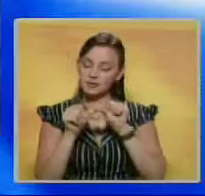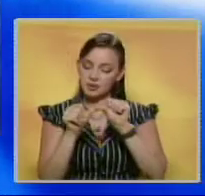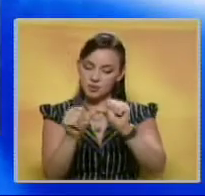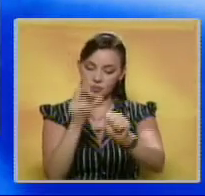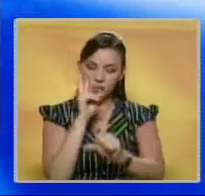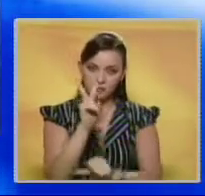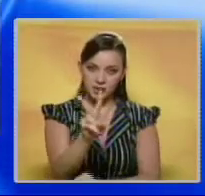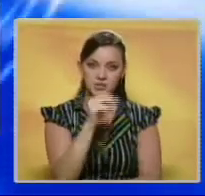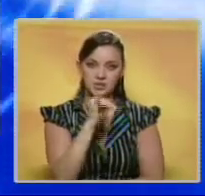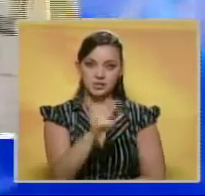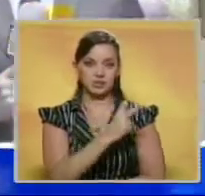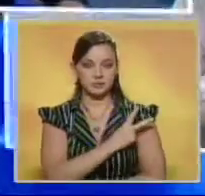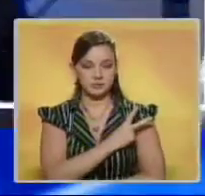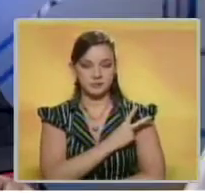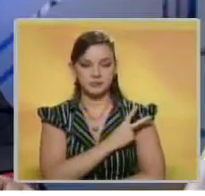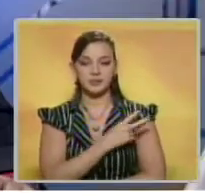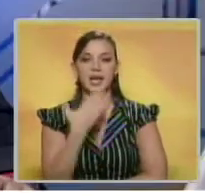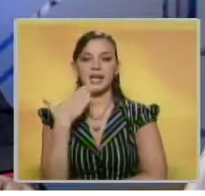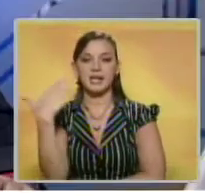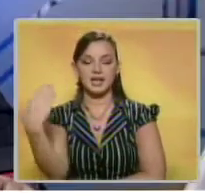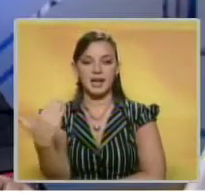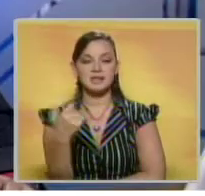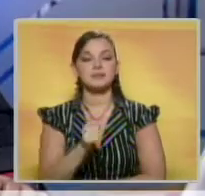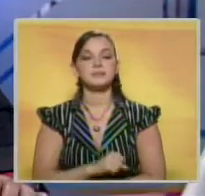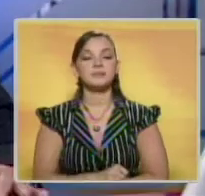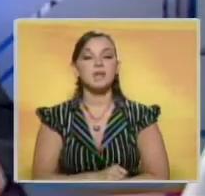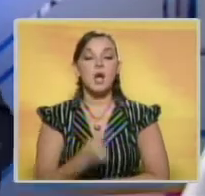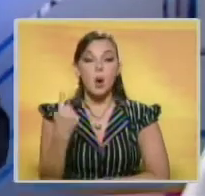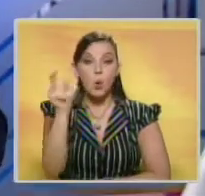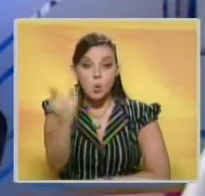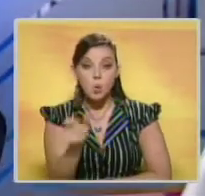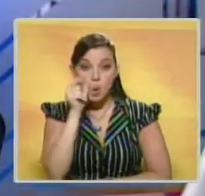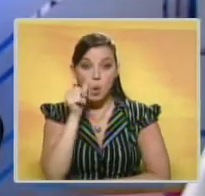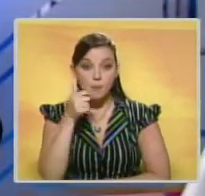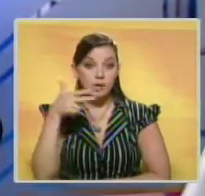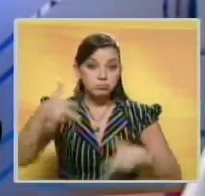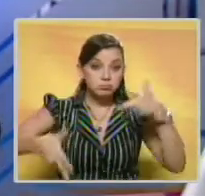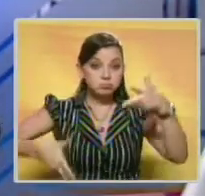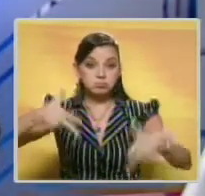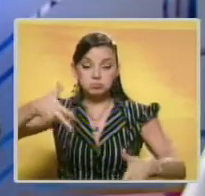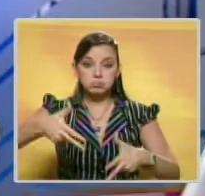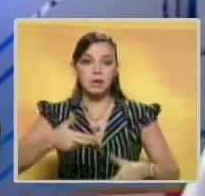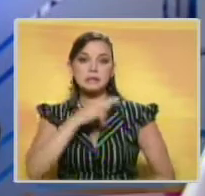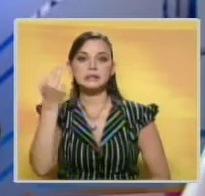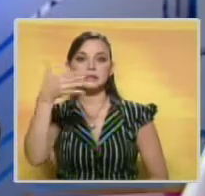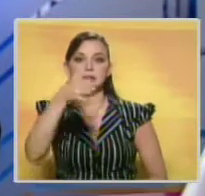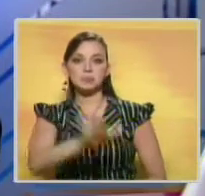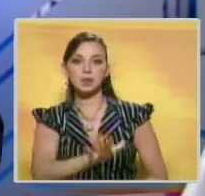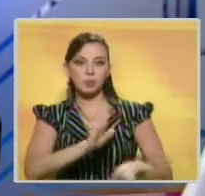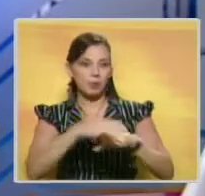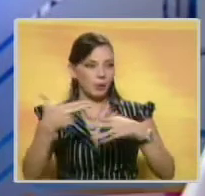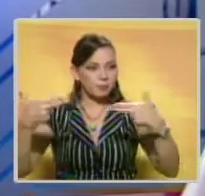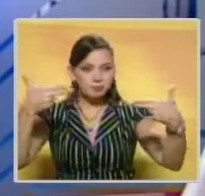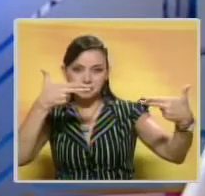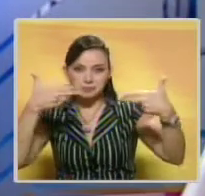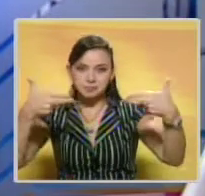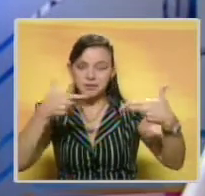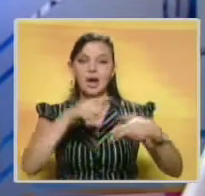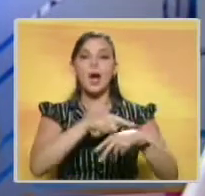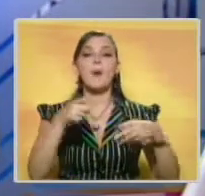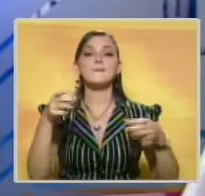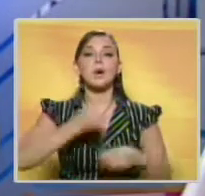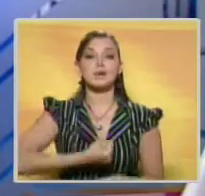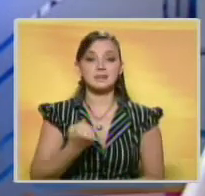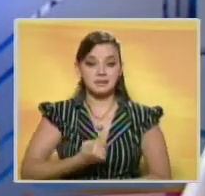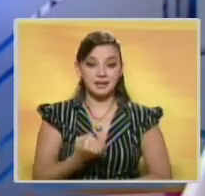noticiero Venevisión. Muchísimas gracias, Gustavo. Un presunto delincuente resultó abatido tras enfrentarse a la División de Vehículos del Cuerpo de